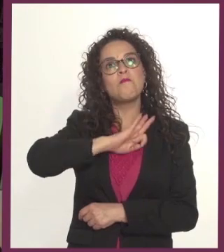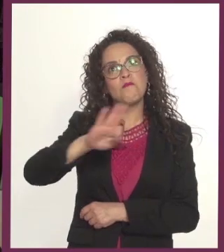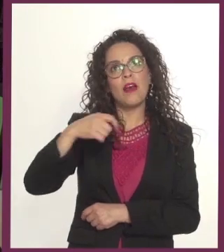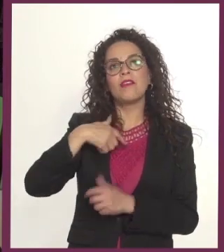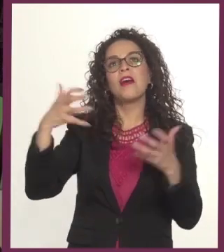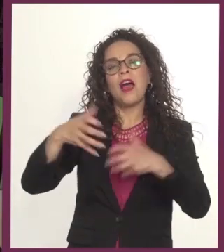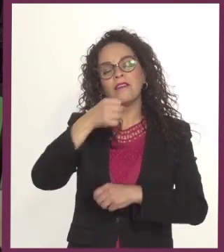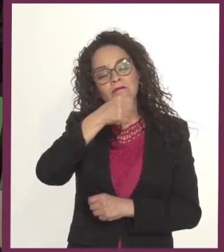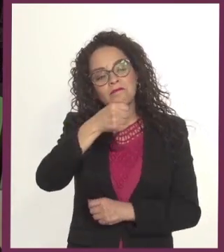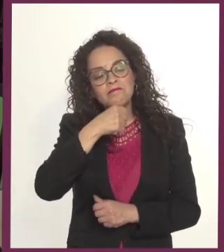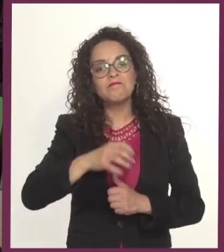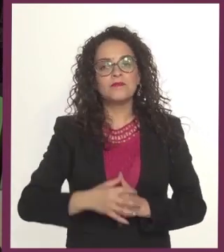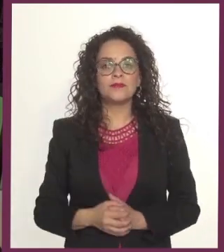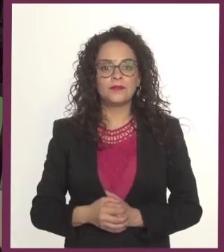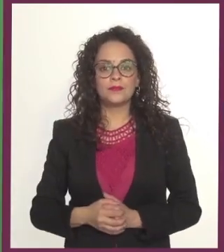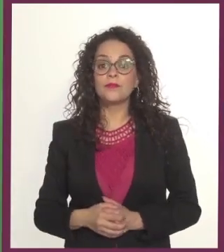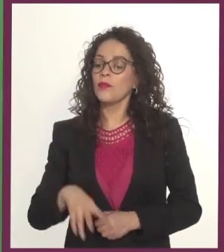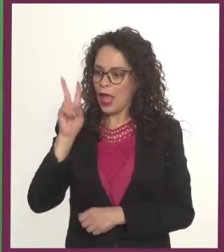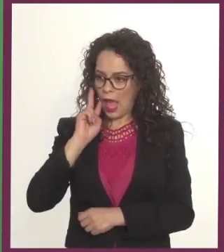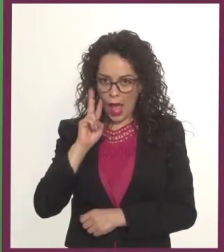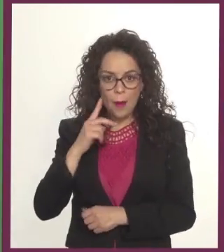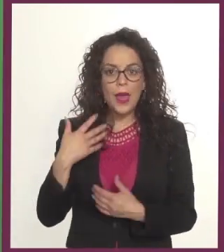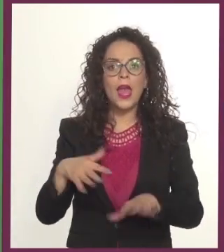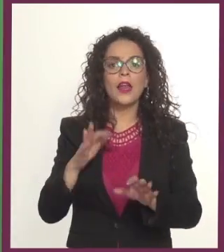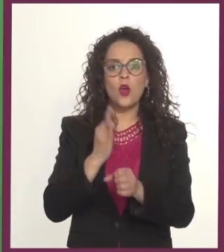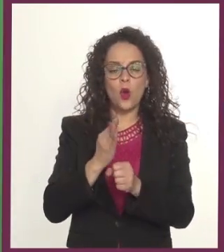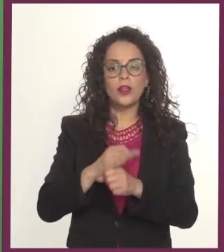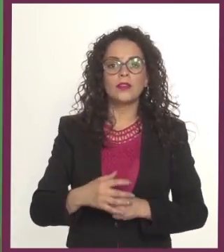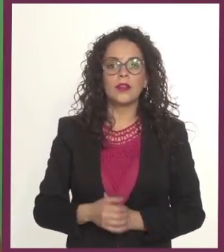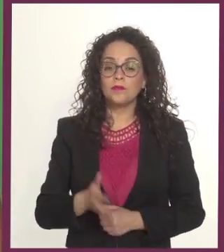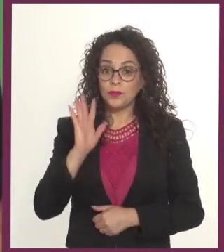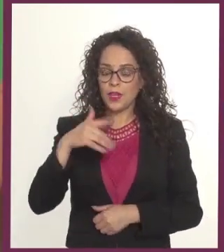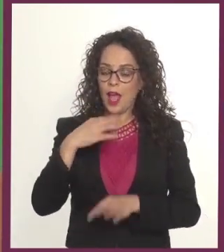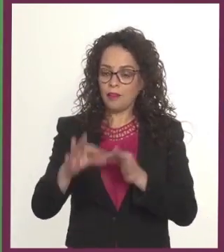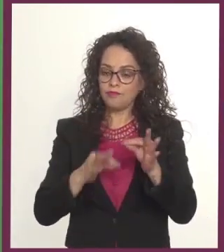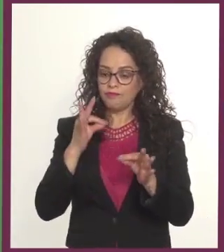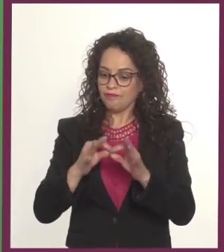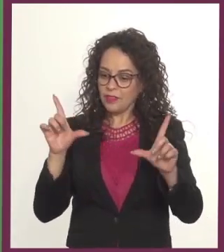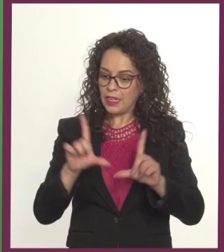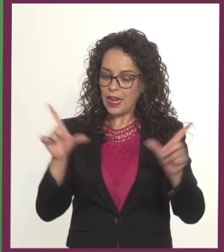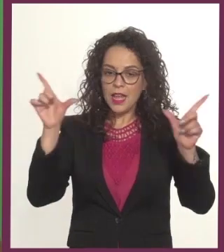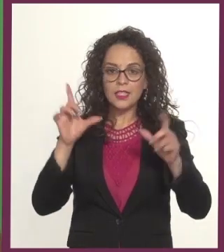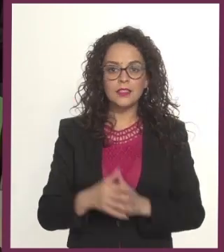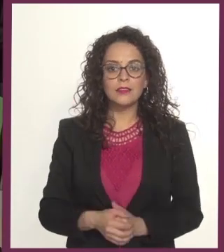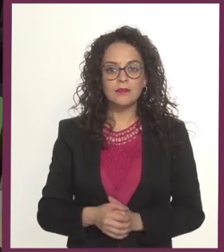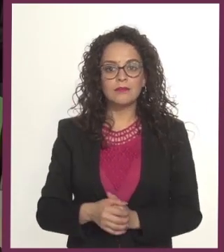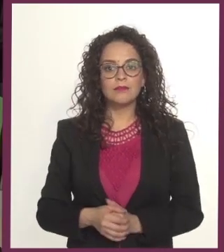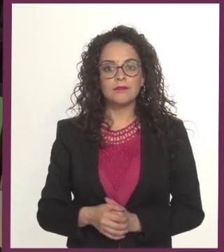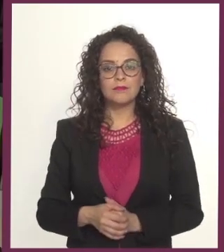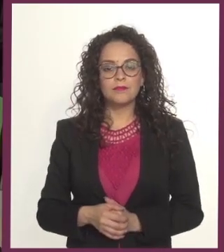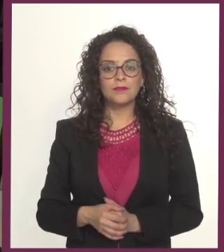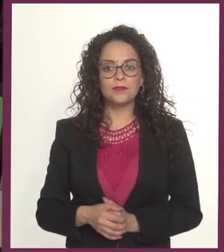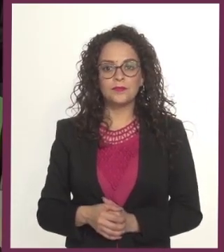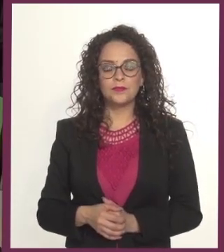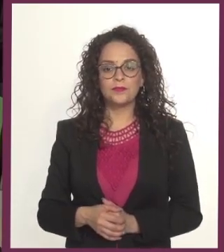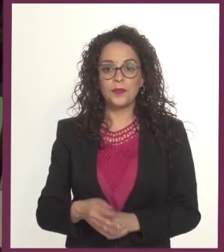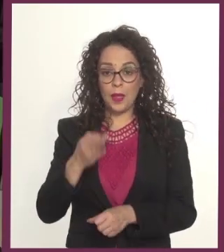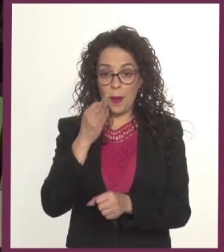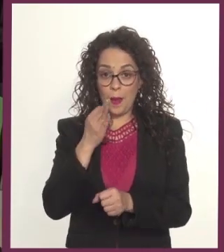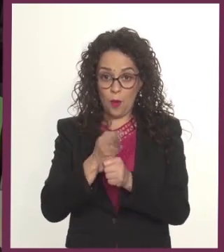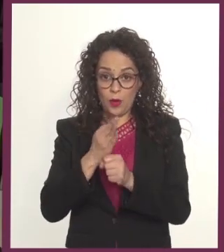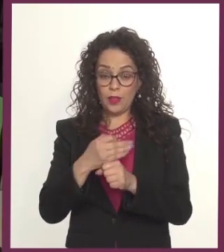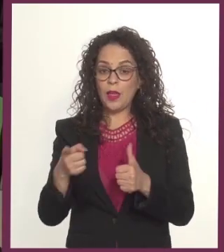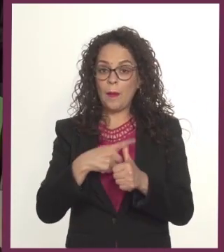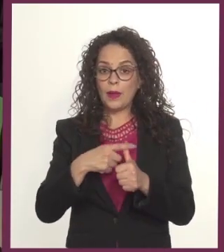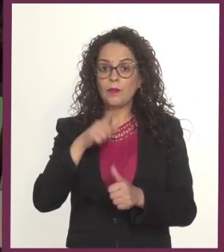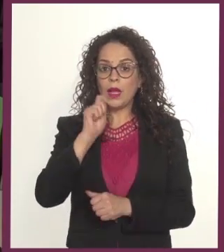Vamos a ver si como roncas, duermes. Estoy listo. ¿Qué digo estoy? Nací listo. Ok, primero necesitamos